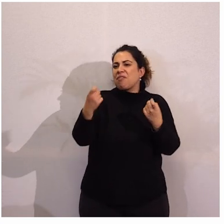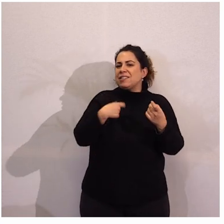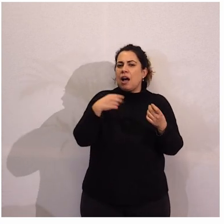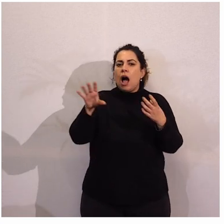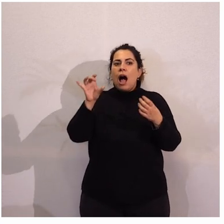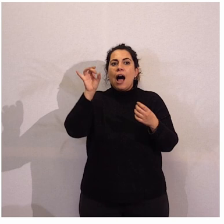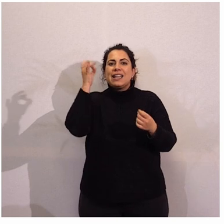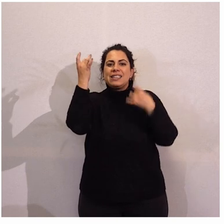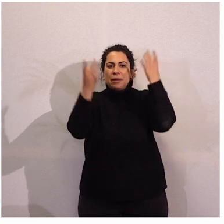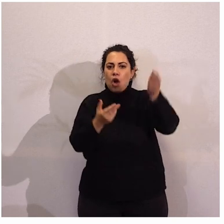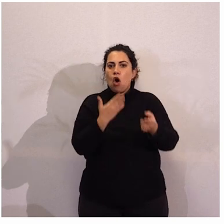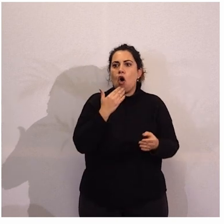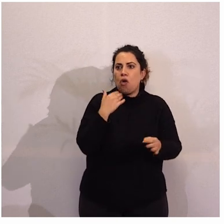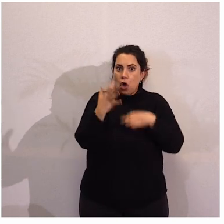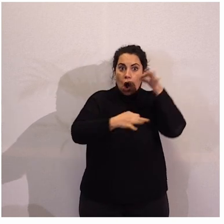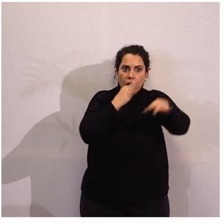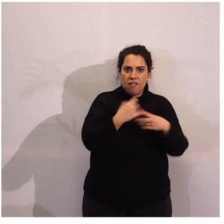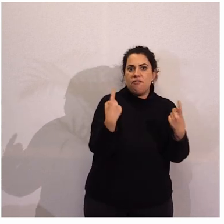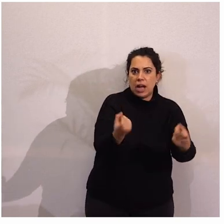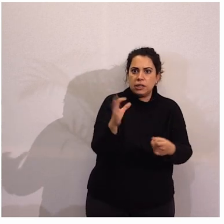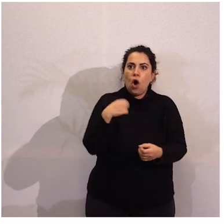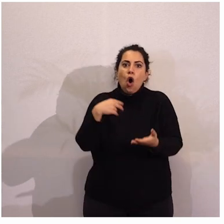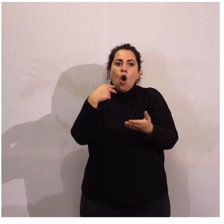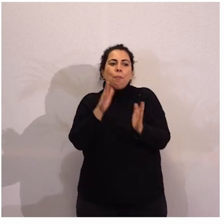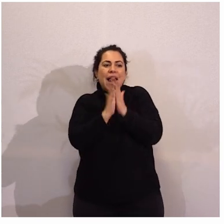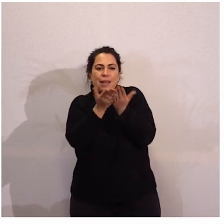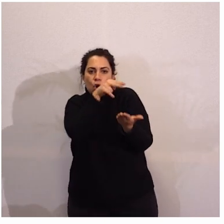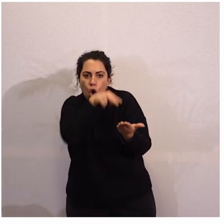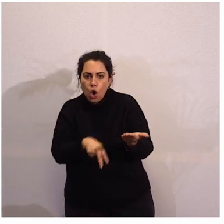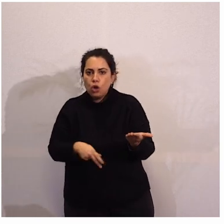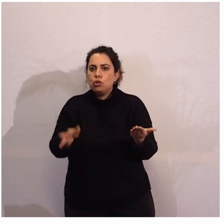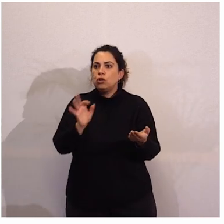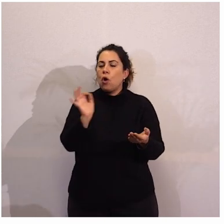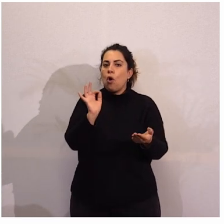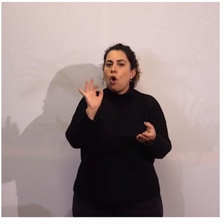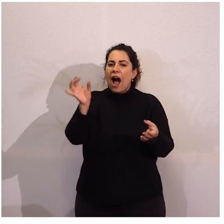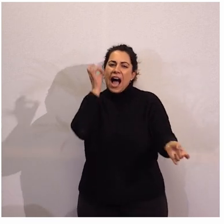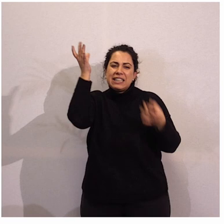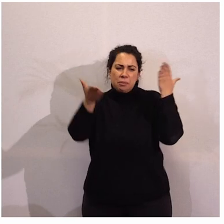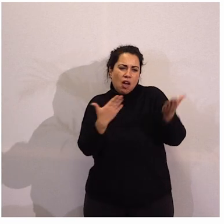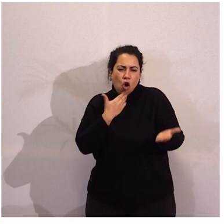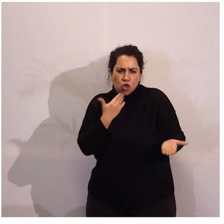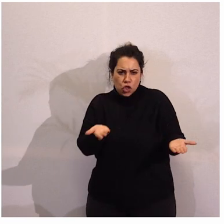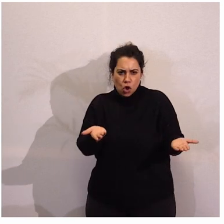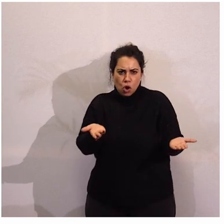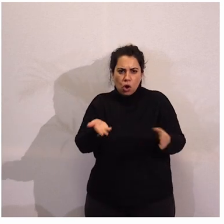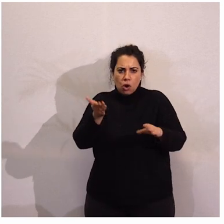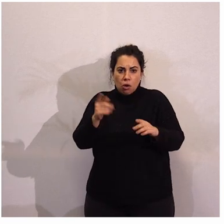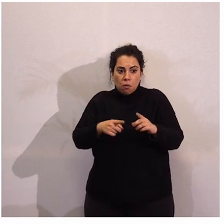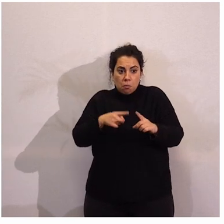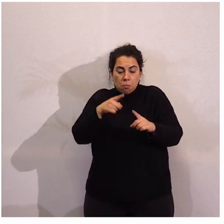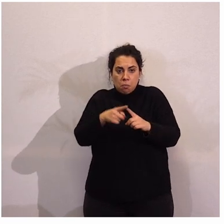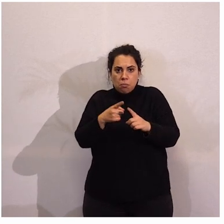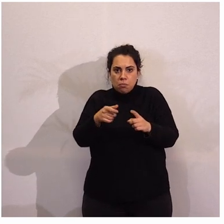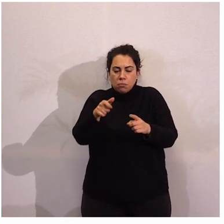actividades de ocio y de, bueno, pues lectura de libros, actividades recreativas